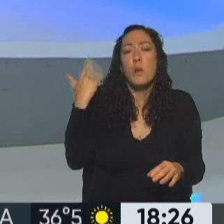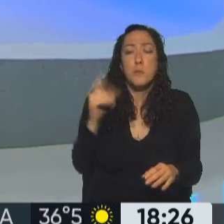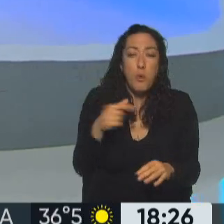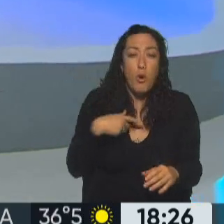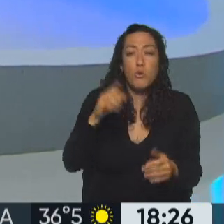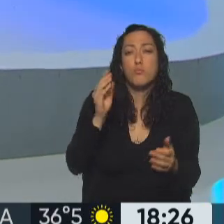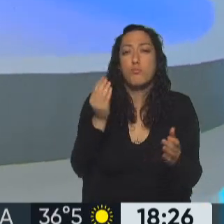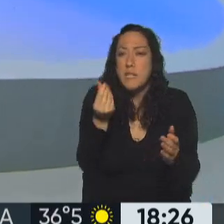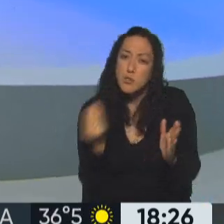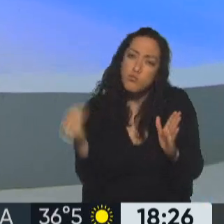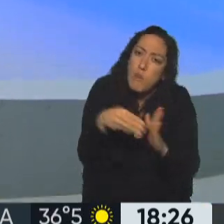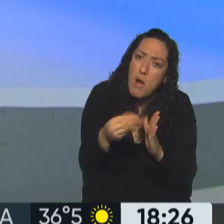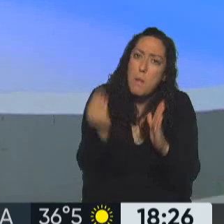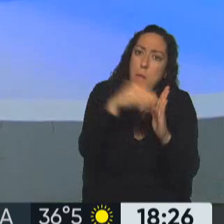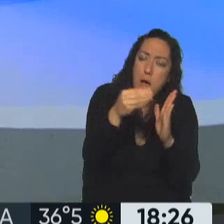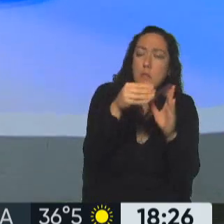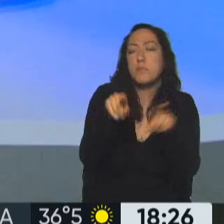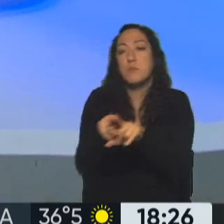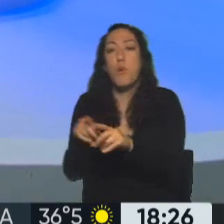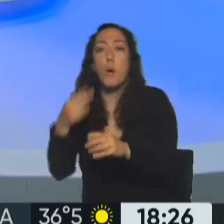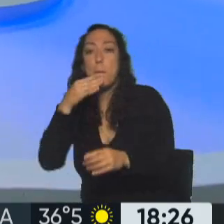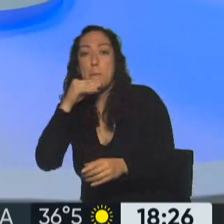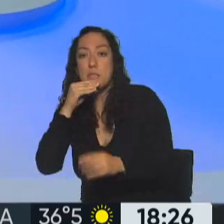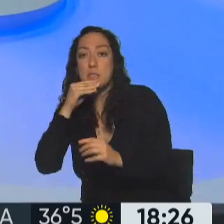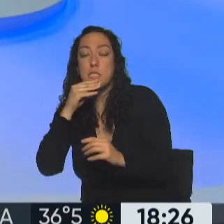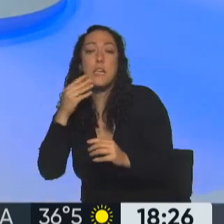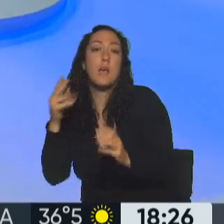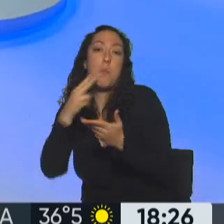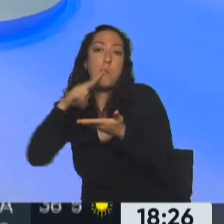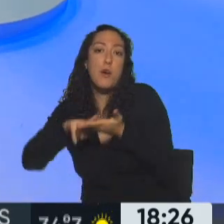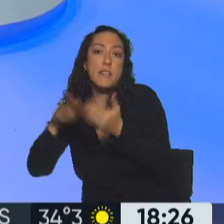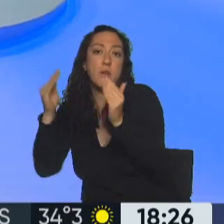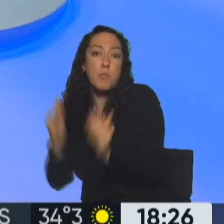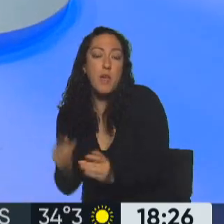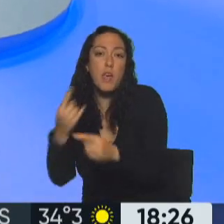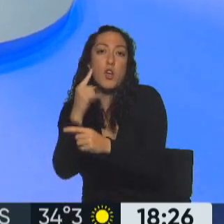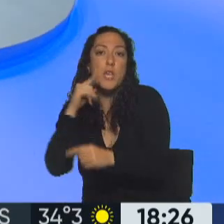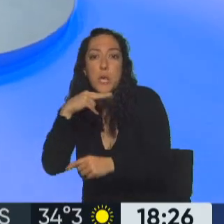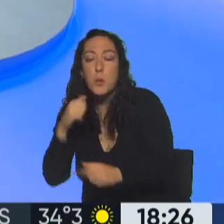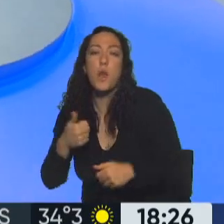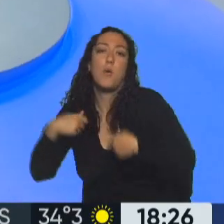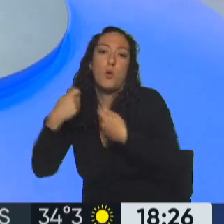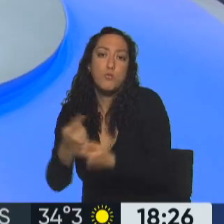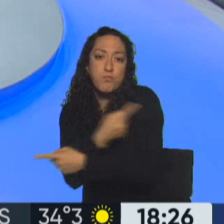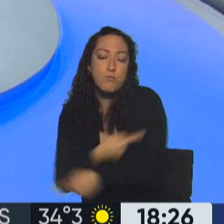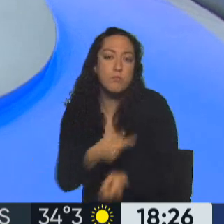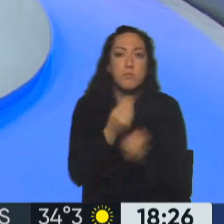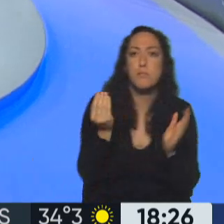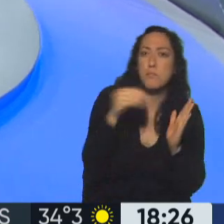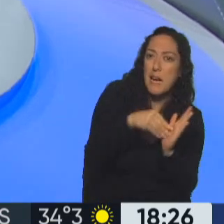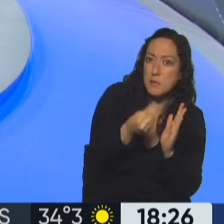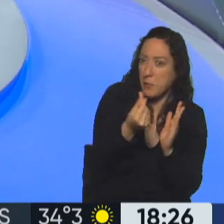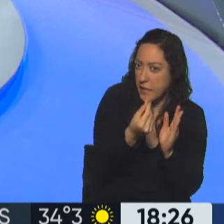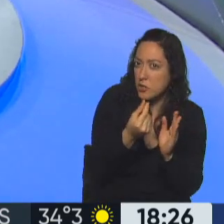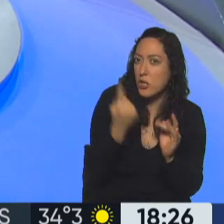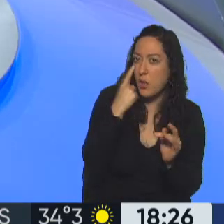después de las medidas de alivio, como la devolución del IVA y demás, remarcación avivadas, ¿no? Como las que ya estamos acostumbrados. ¿Usted lo nota esto?